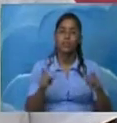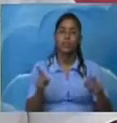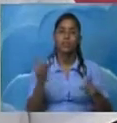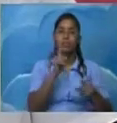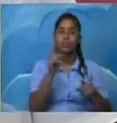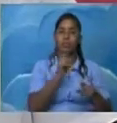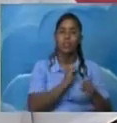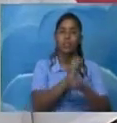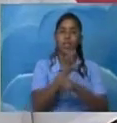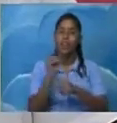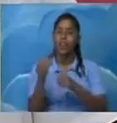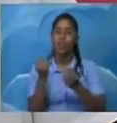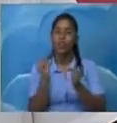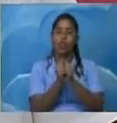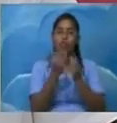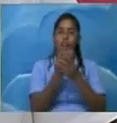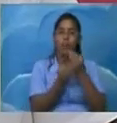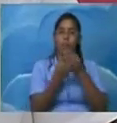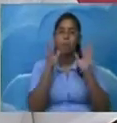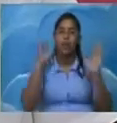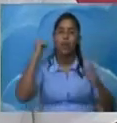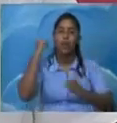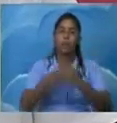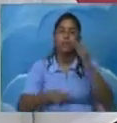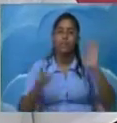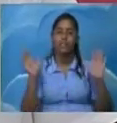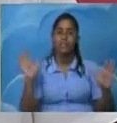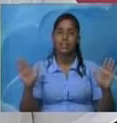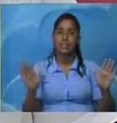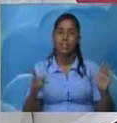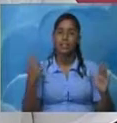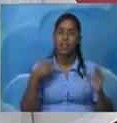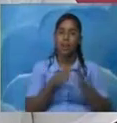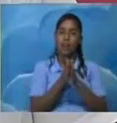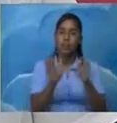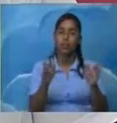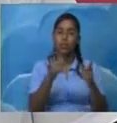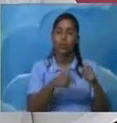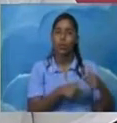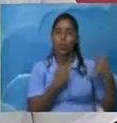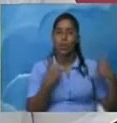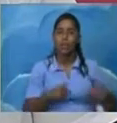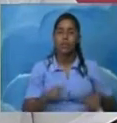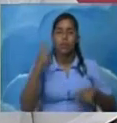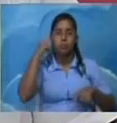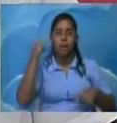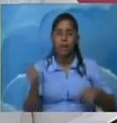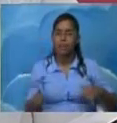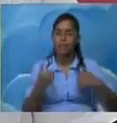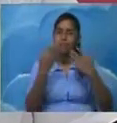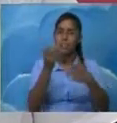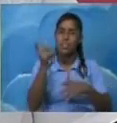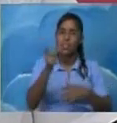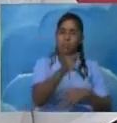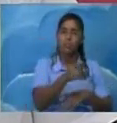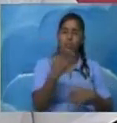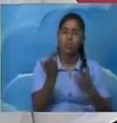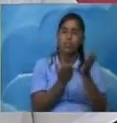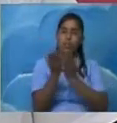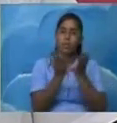le enviarás con las manos vacías. Debías abrir tu corazón y tu mano para darle a aquella persona que te había